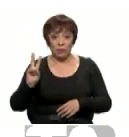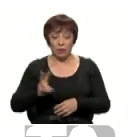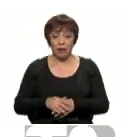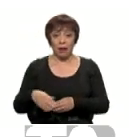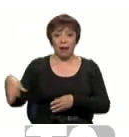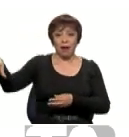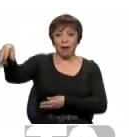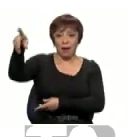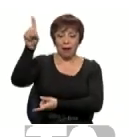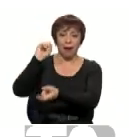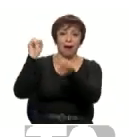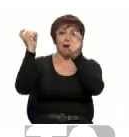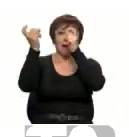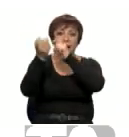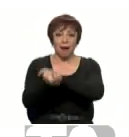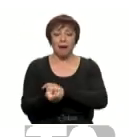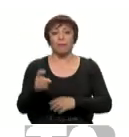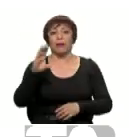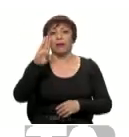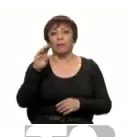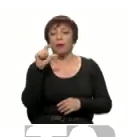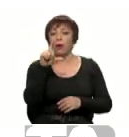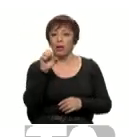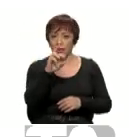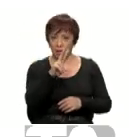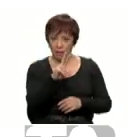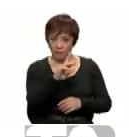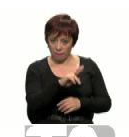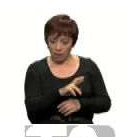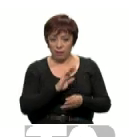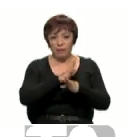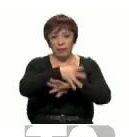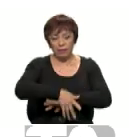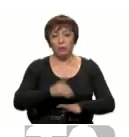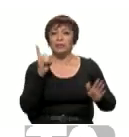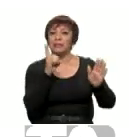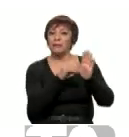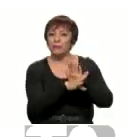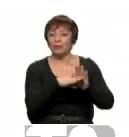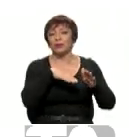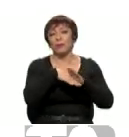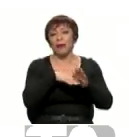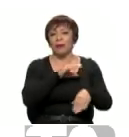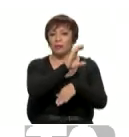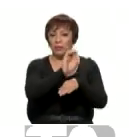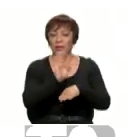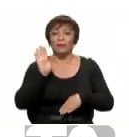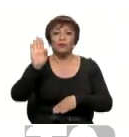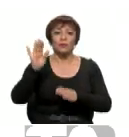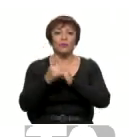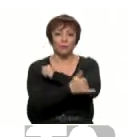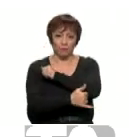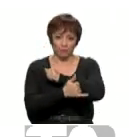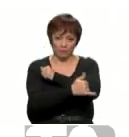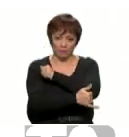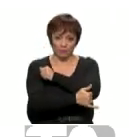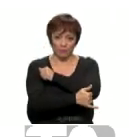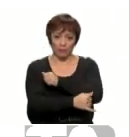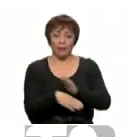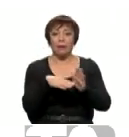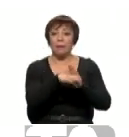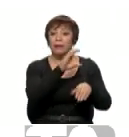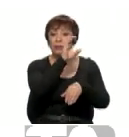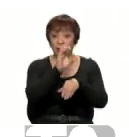convertidos a bolívares en el mercado negro luego eran depositados en el banco central de ese país el banco central de venezuela